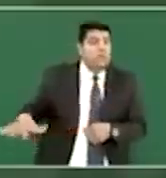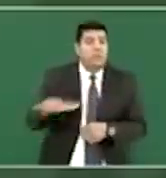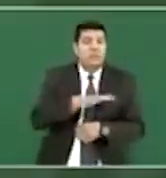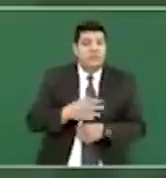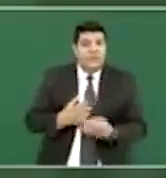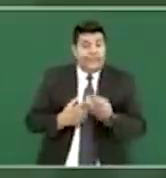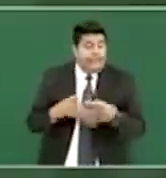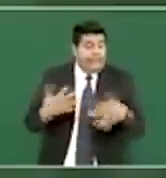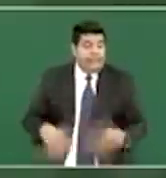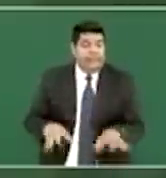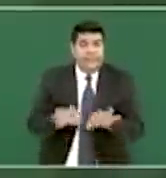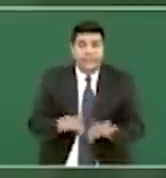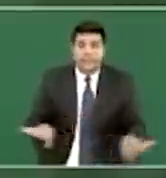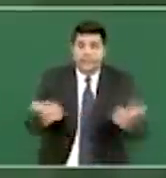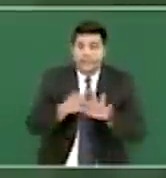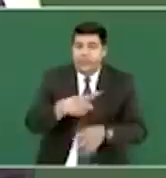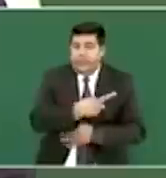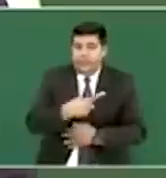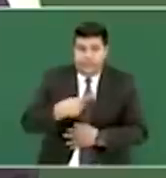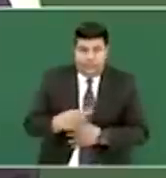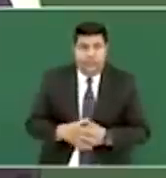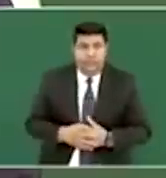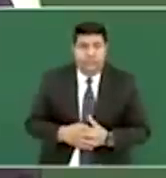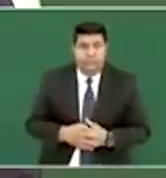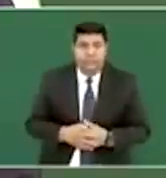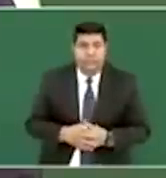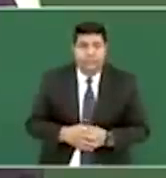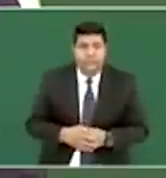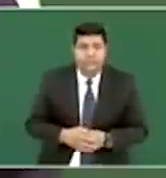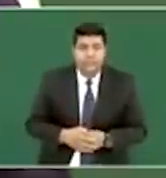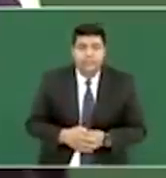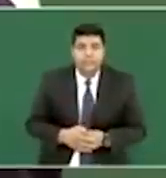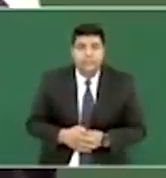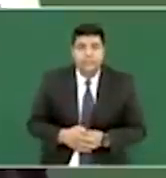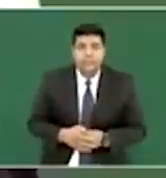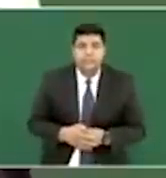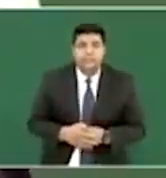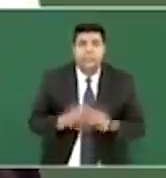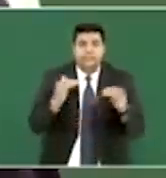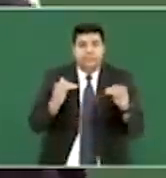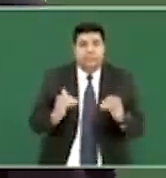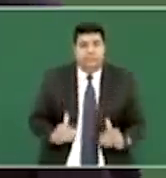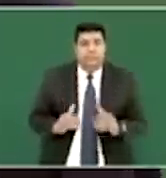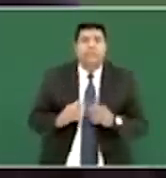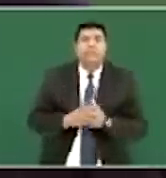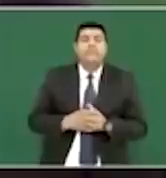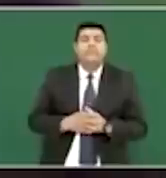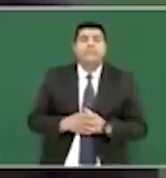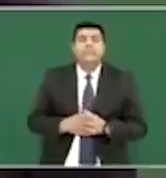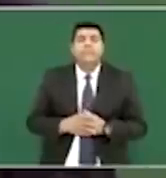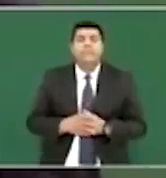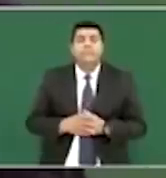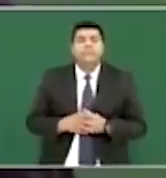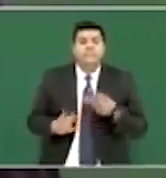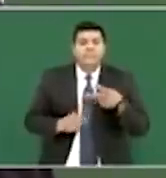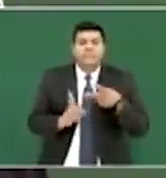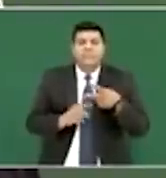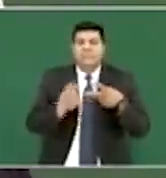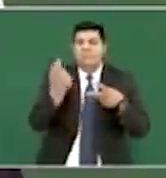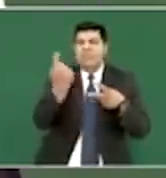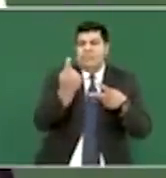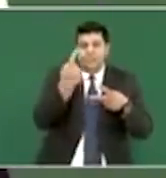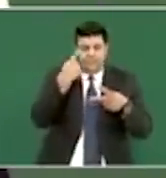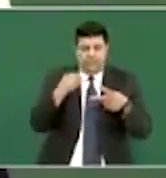Eso es algo muy importante. Y lo otro es que